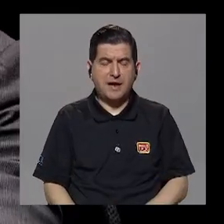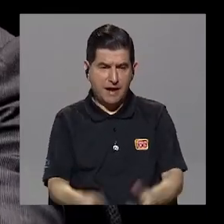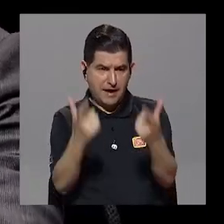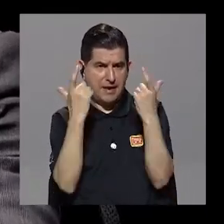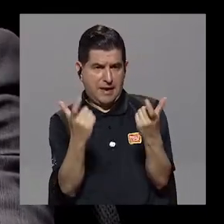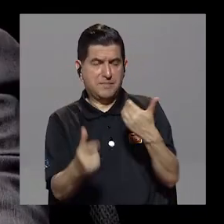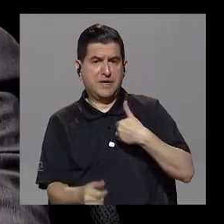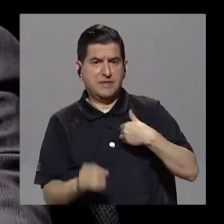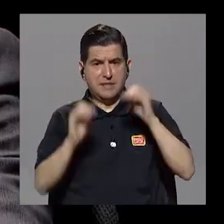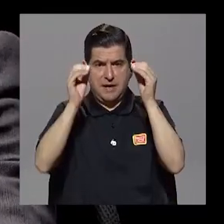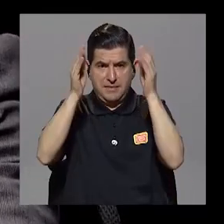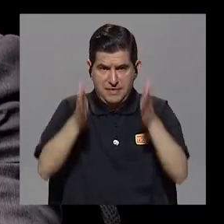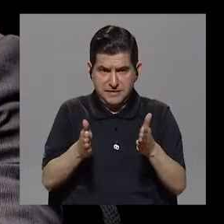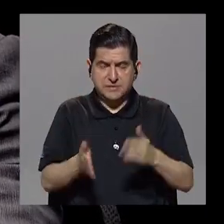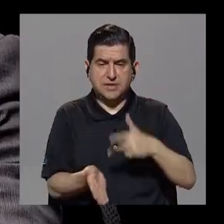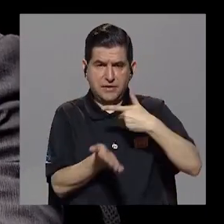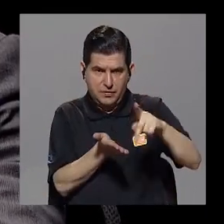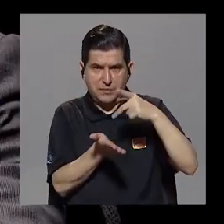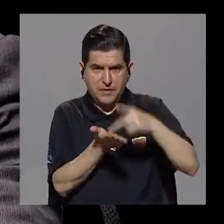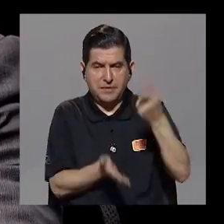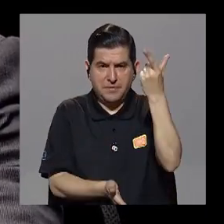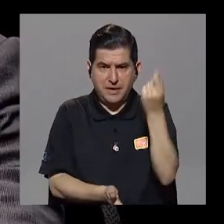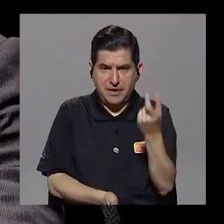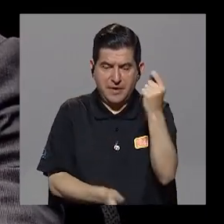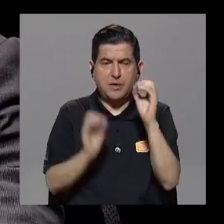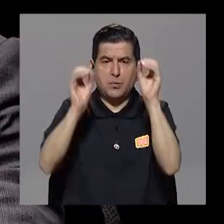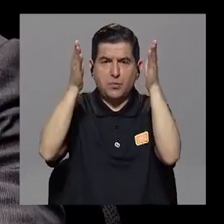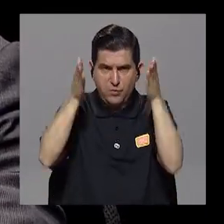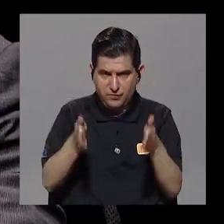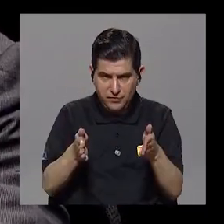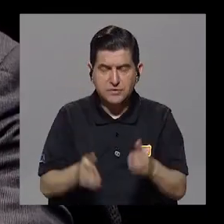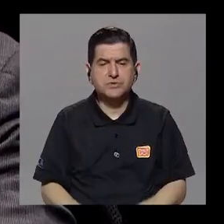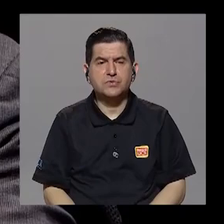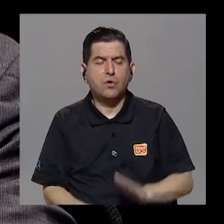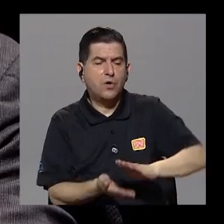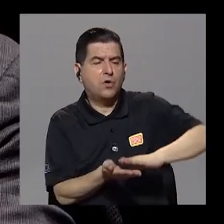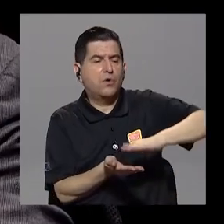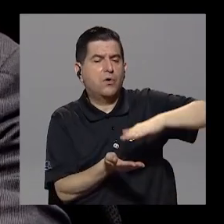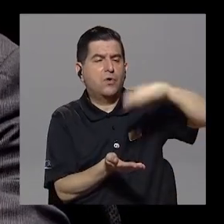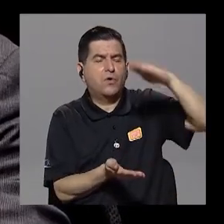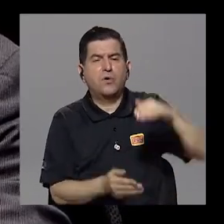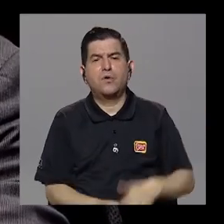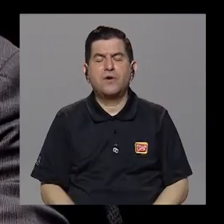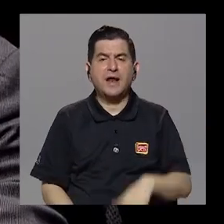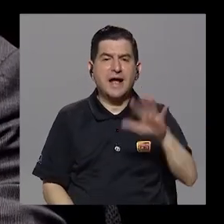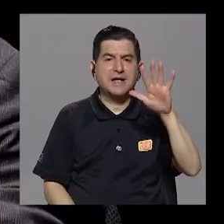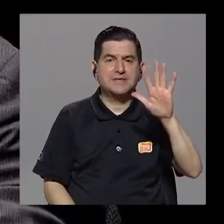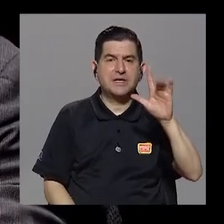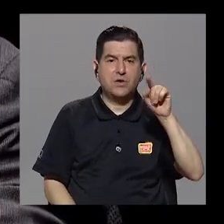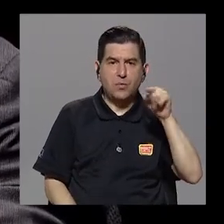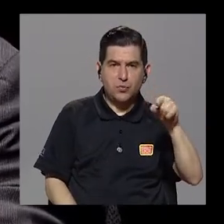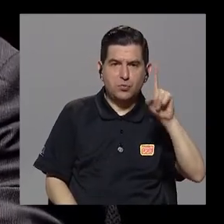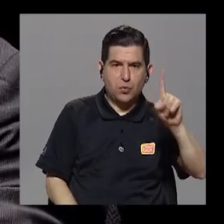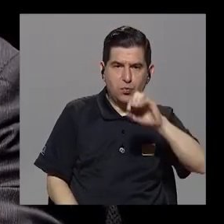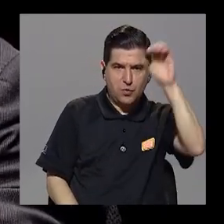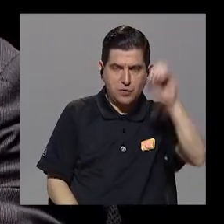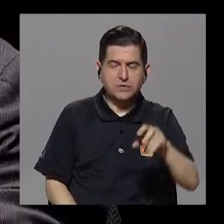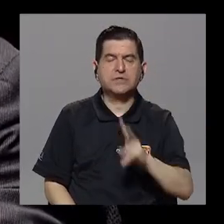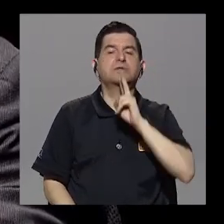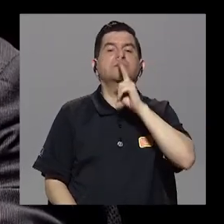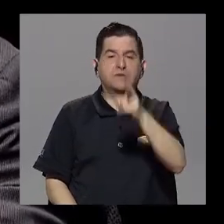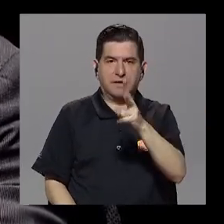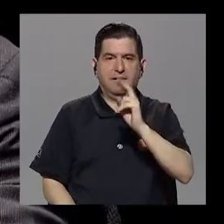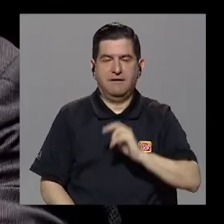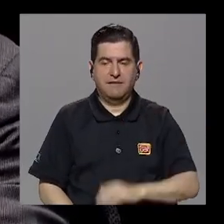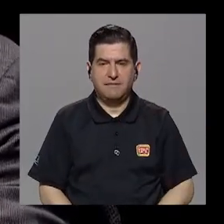el magisterio, que es el que se supone que va a pagar las pensiones de los maestros, va a crecer al menos al 5.1%